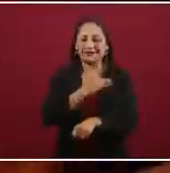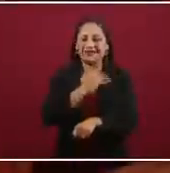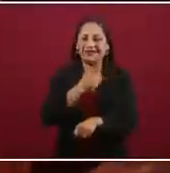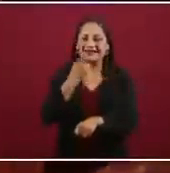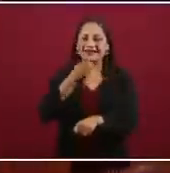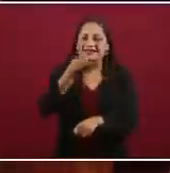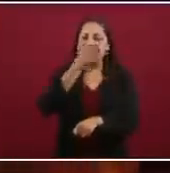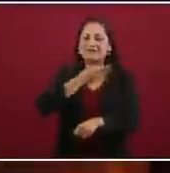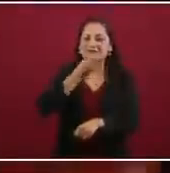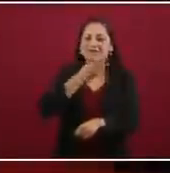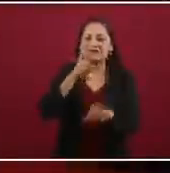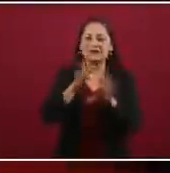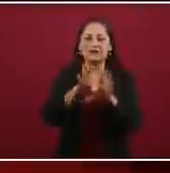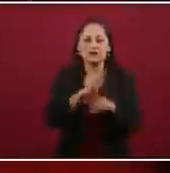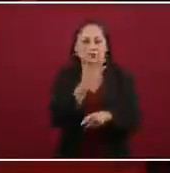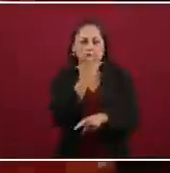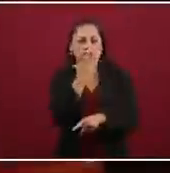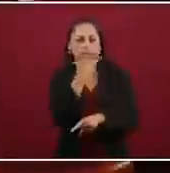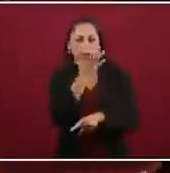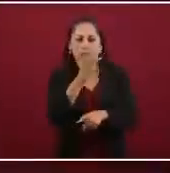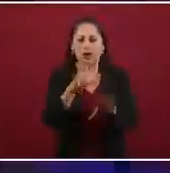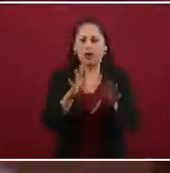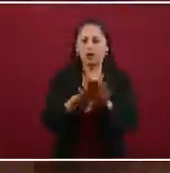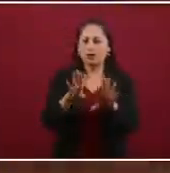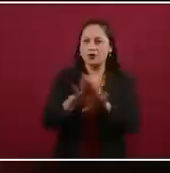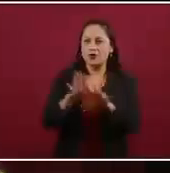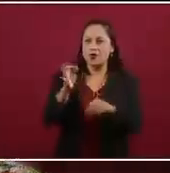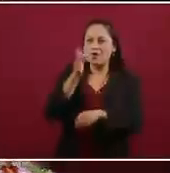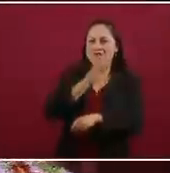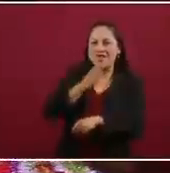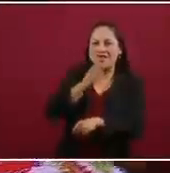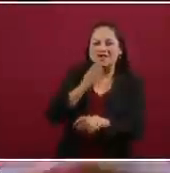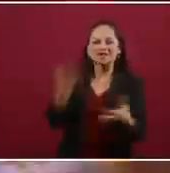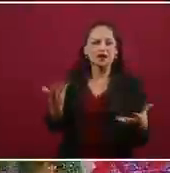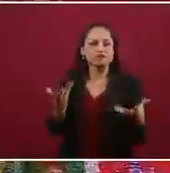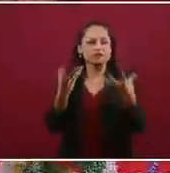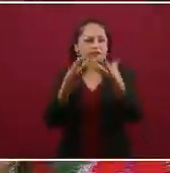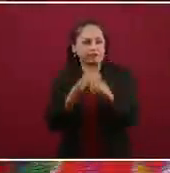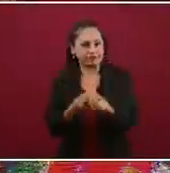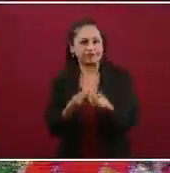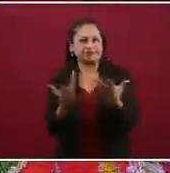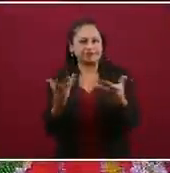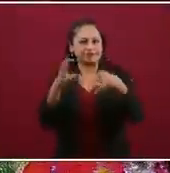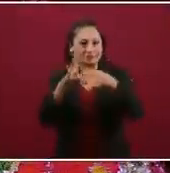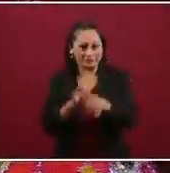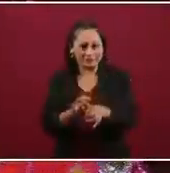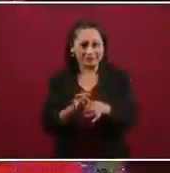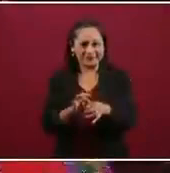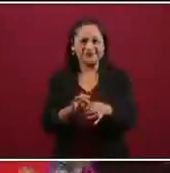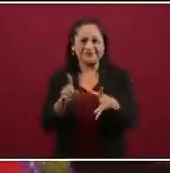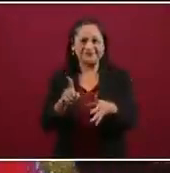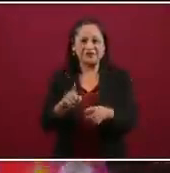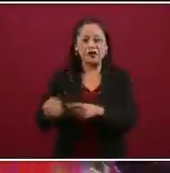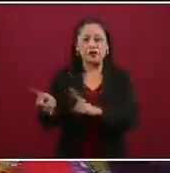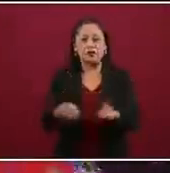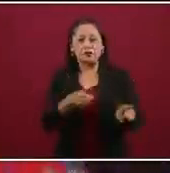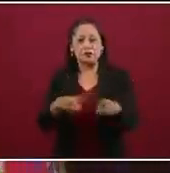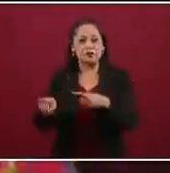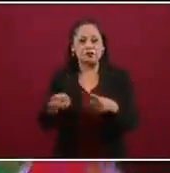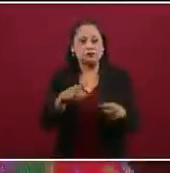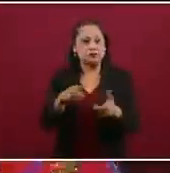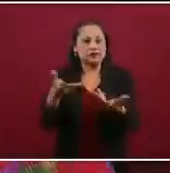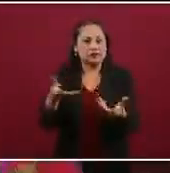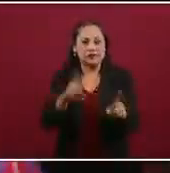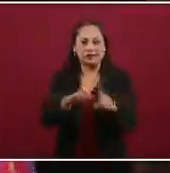mezclas de lo serio y el relajo o el fandango, que también es también un término muy musical para los veracruzanos.